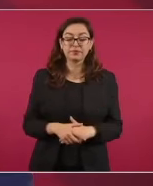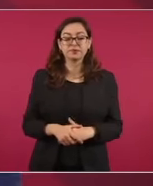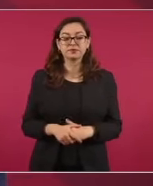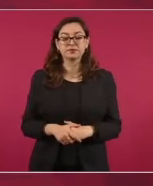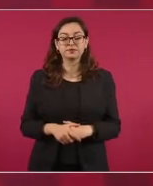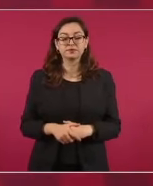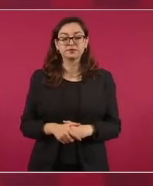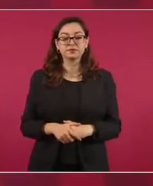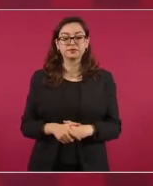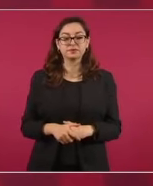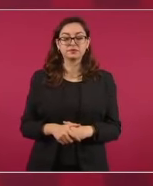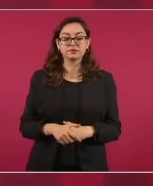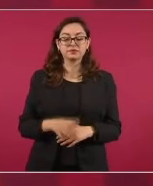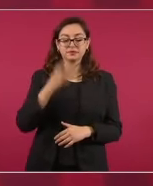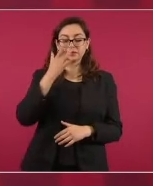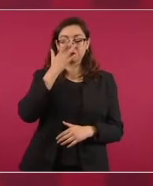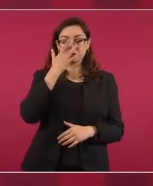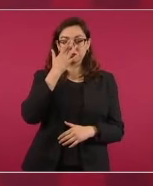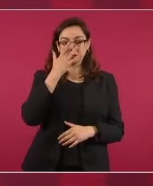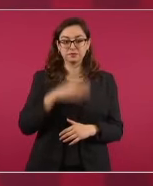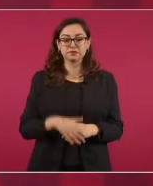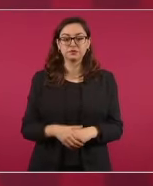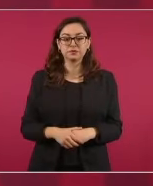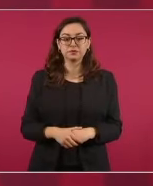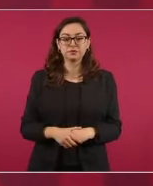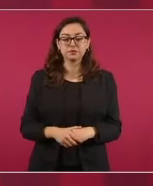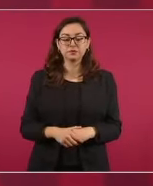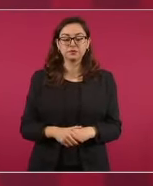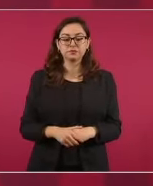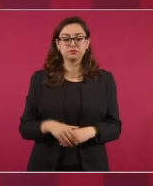acaba de participar Beatriz